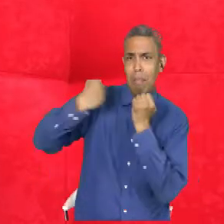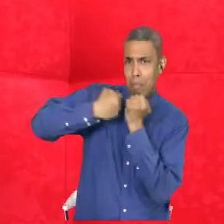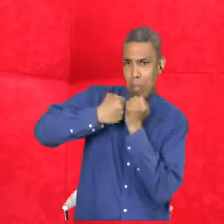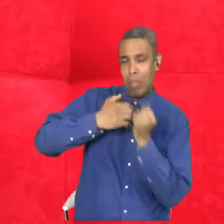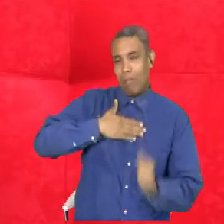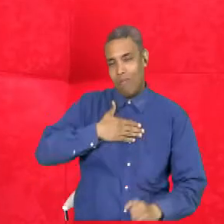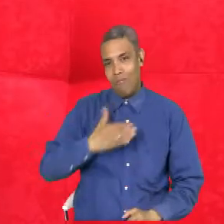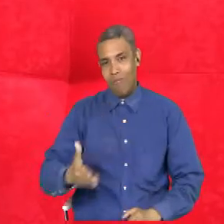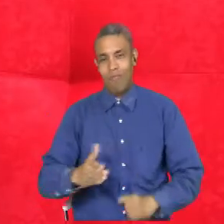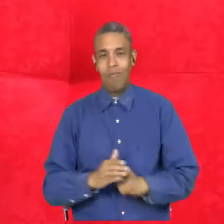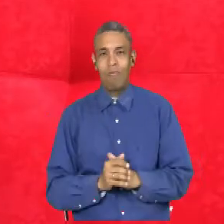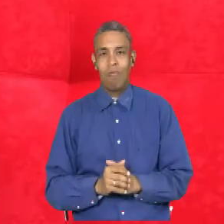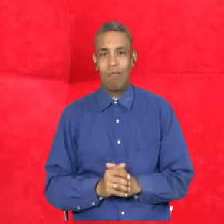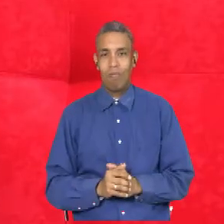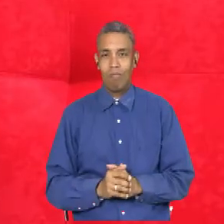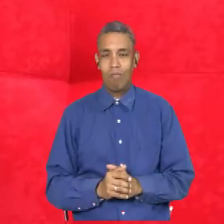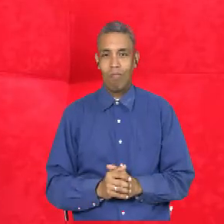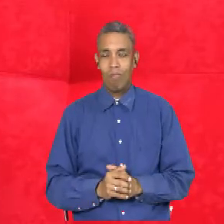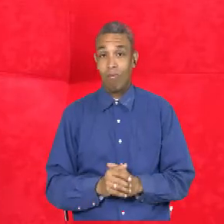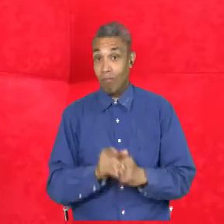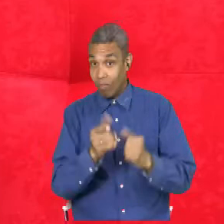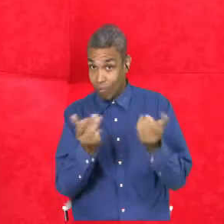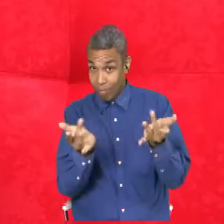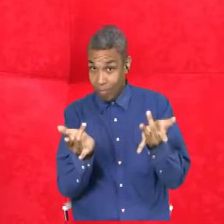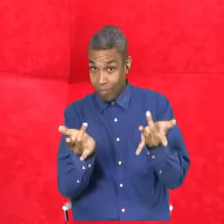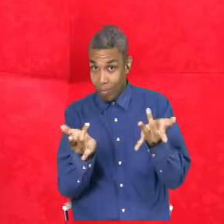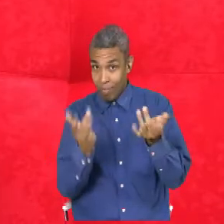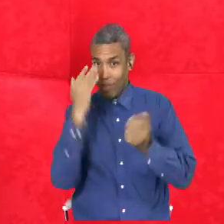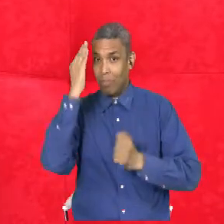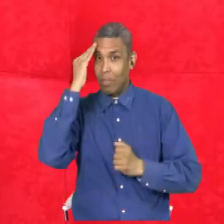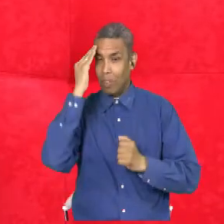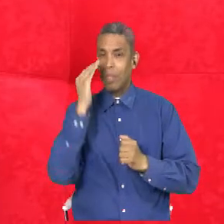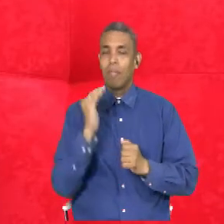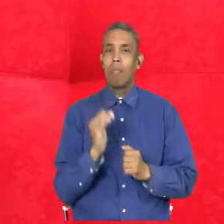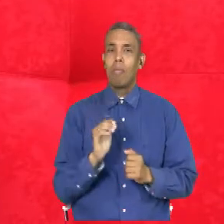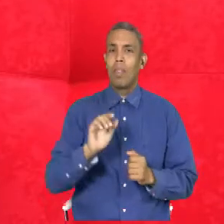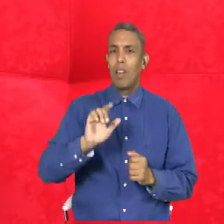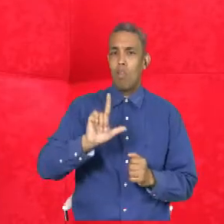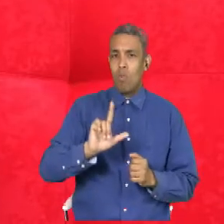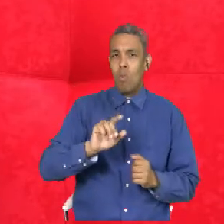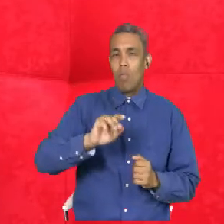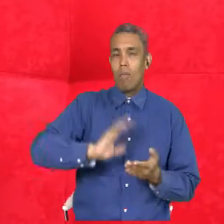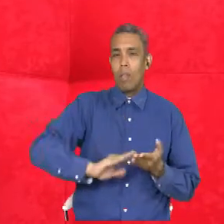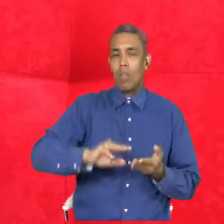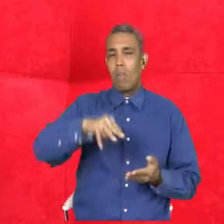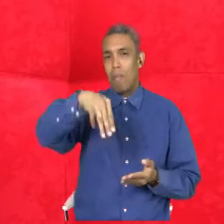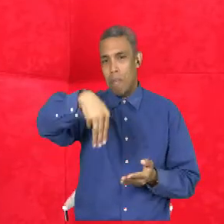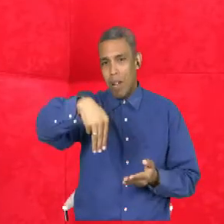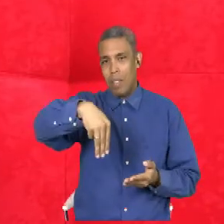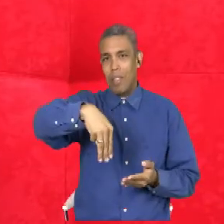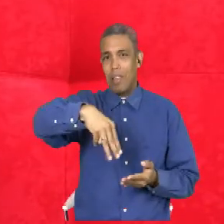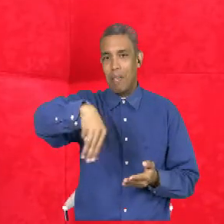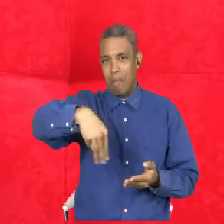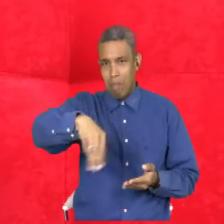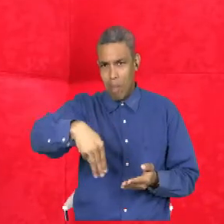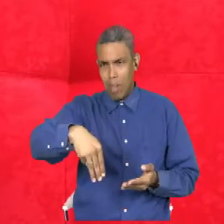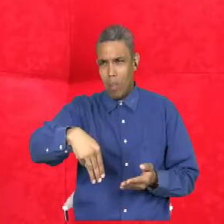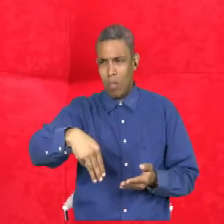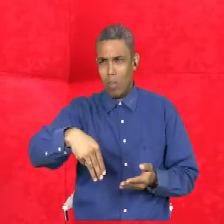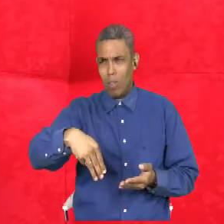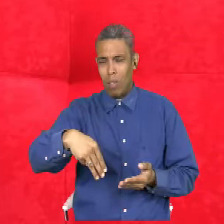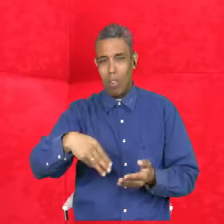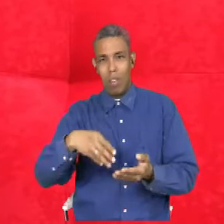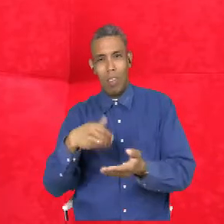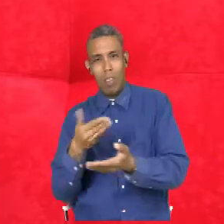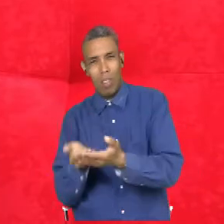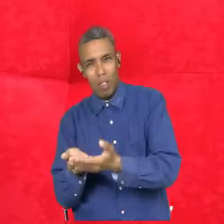proceso. Así que los seguimos esperando muy cordialmente todos los días de martes a sábado a La Iguana después de las